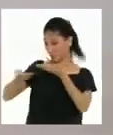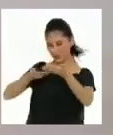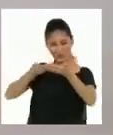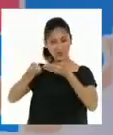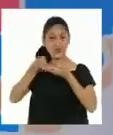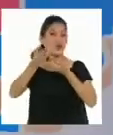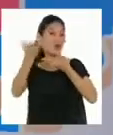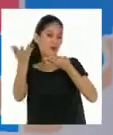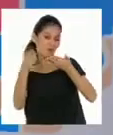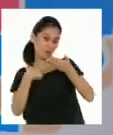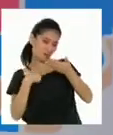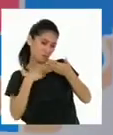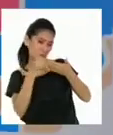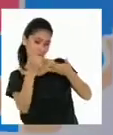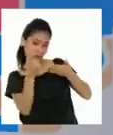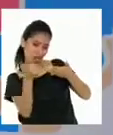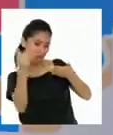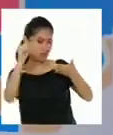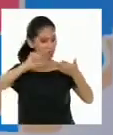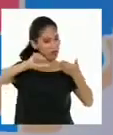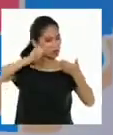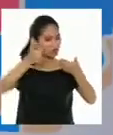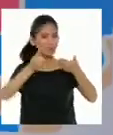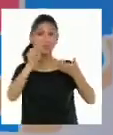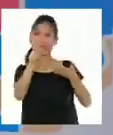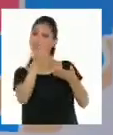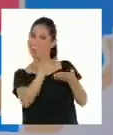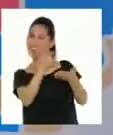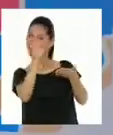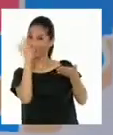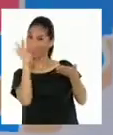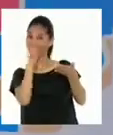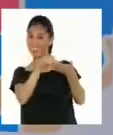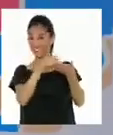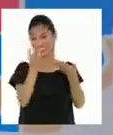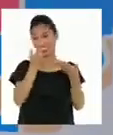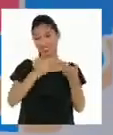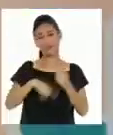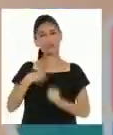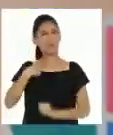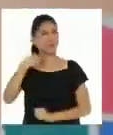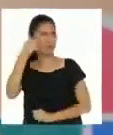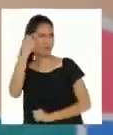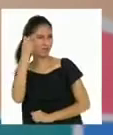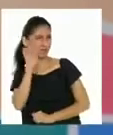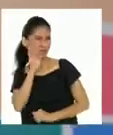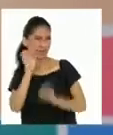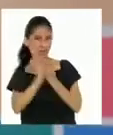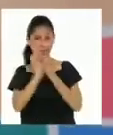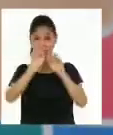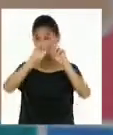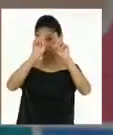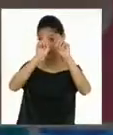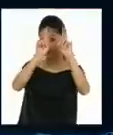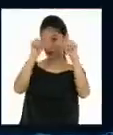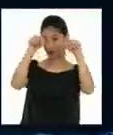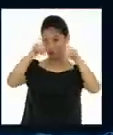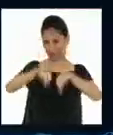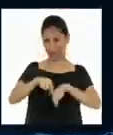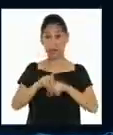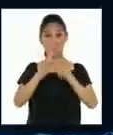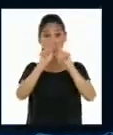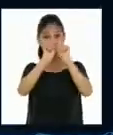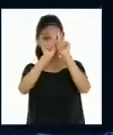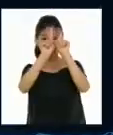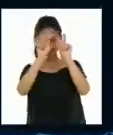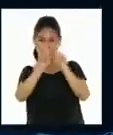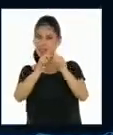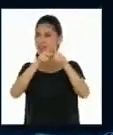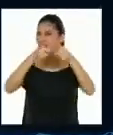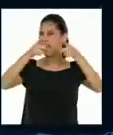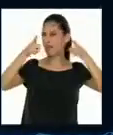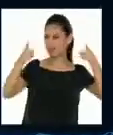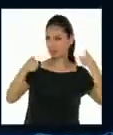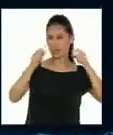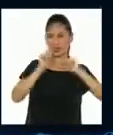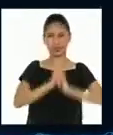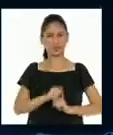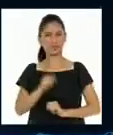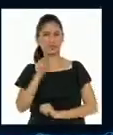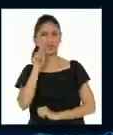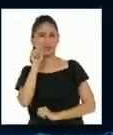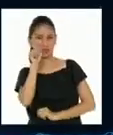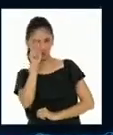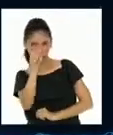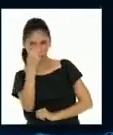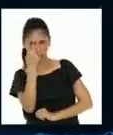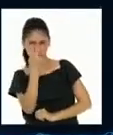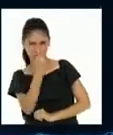malo. Creo que en este caso podríamos preguntar algo como: pregunta abierta. ¿Qué opinas sobre el uso de